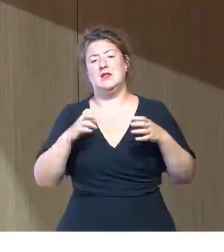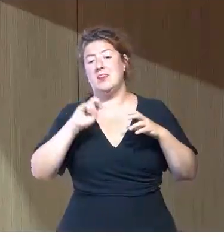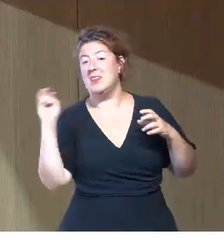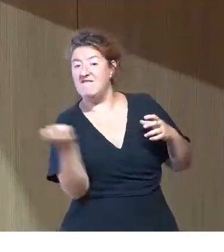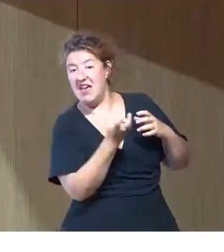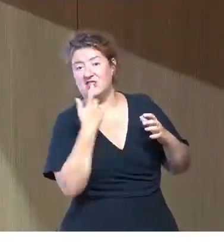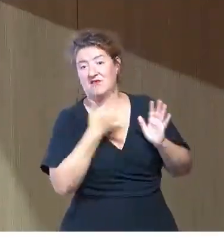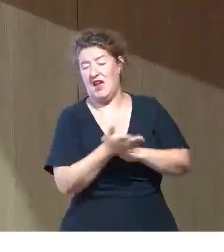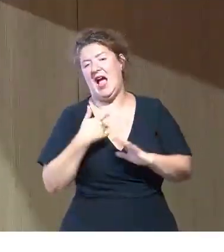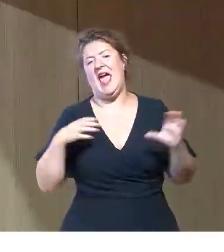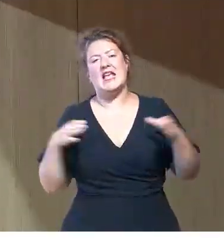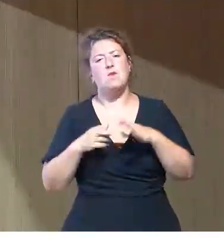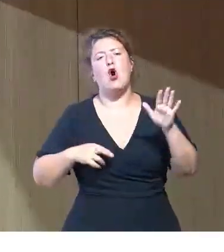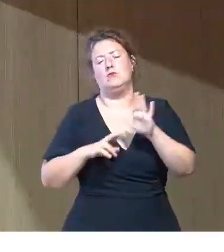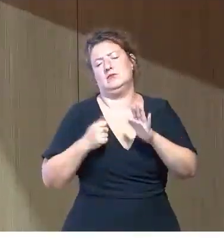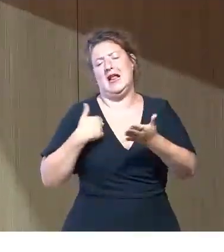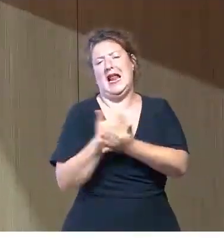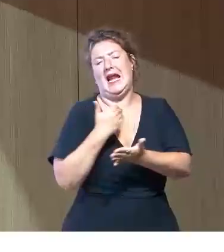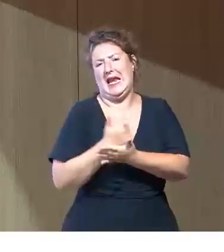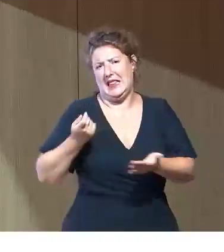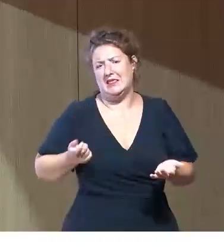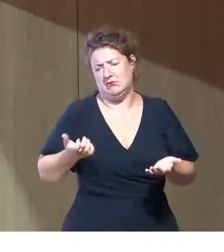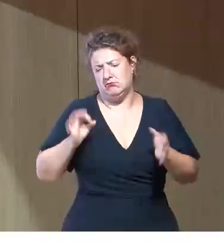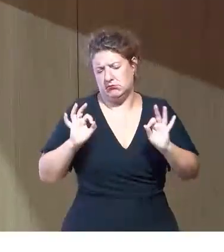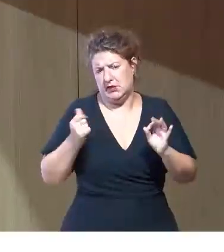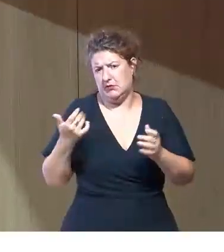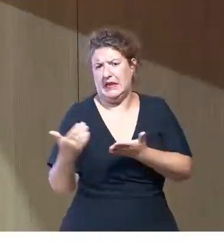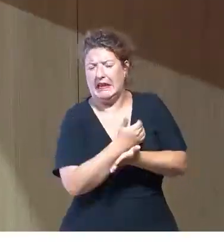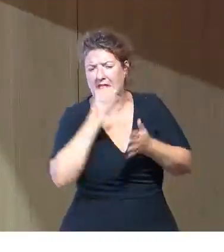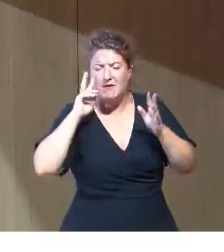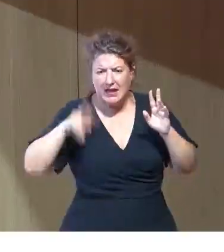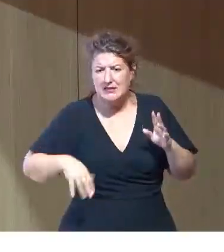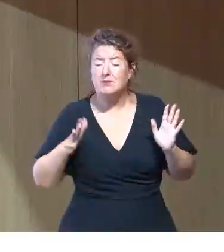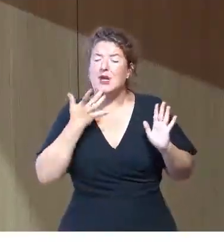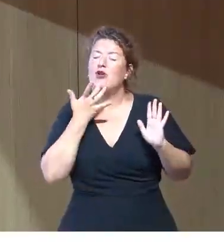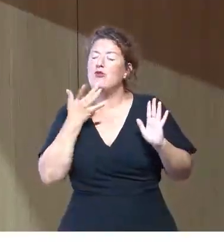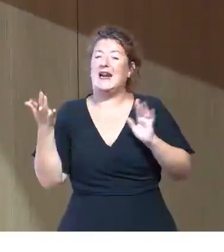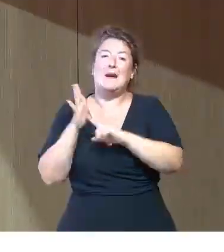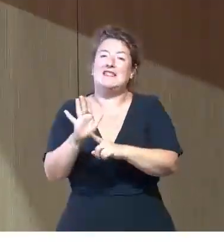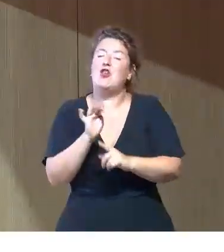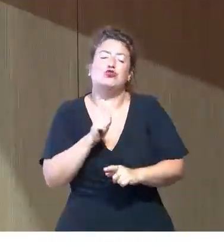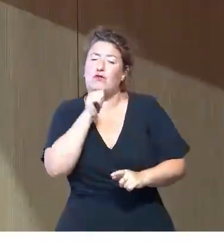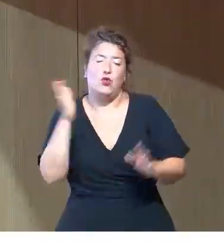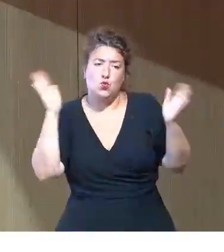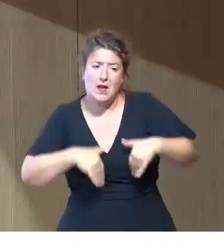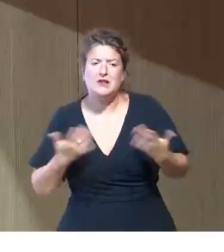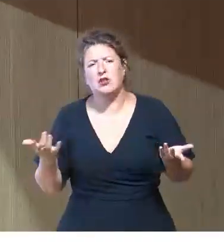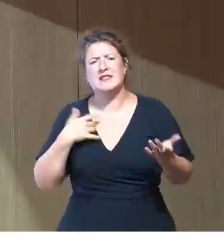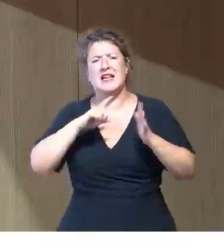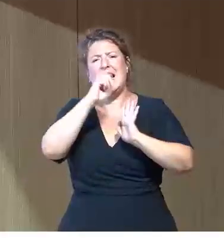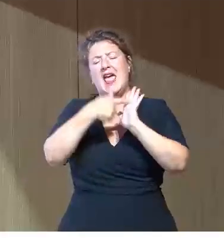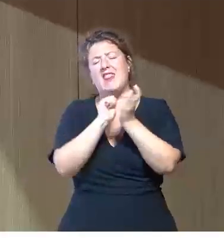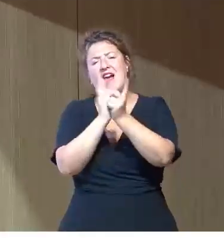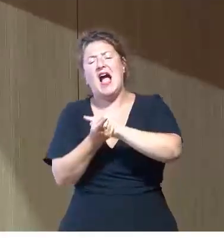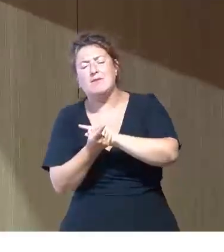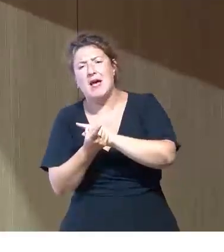diversos son más rentables son no entonces Según tu criterio el marco legal es suficiente qué debería cambiar para que haya